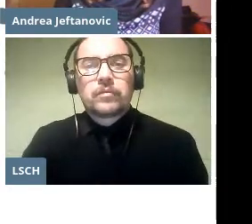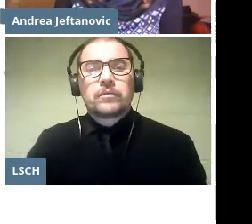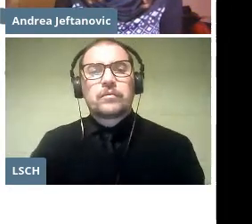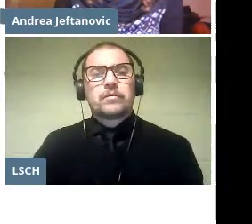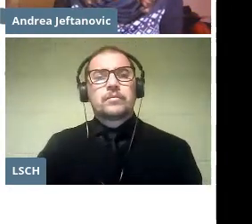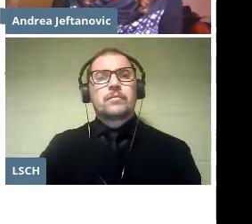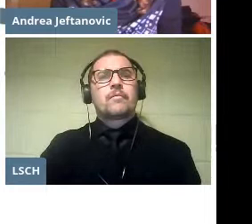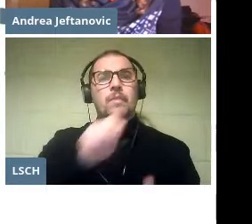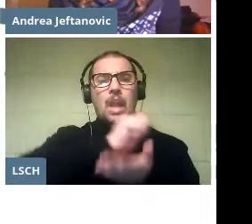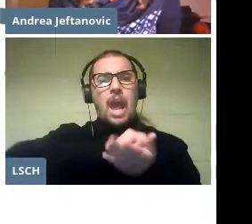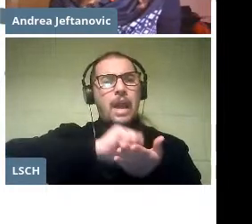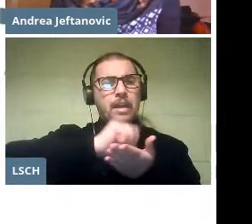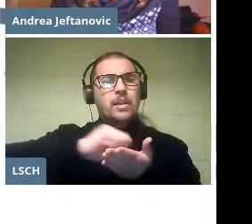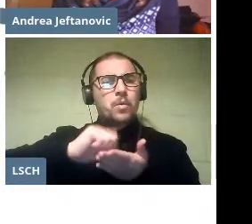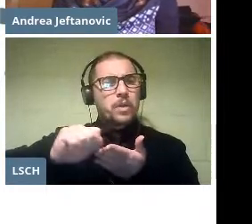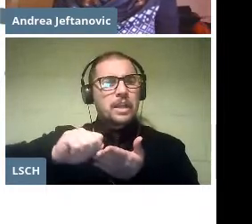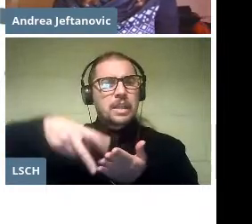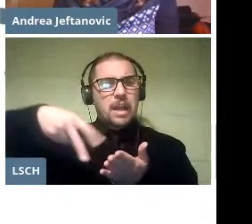Escrituras caminantes.